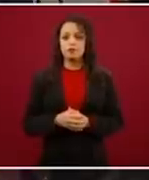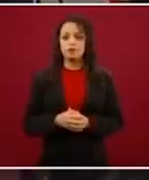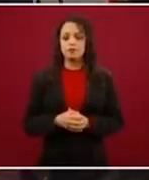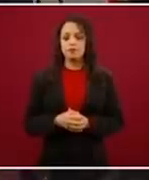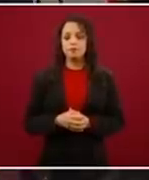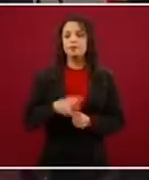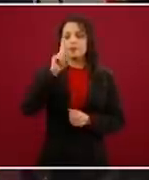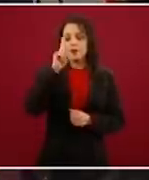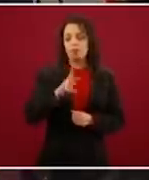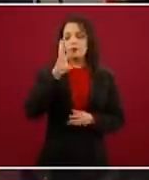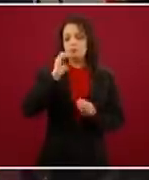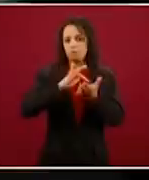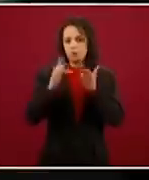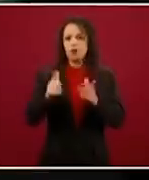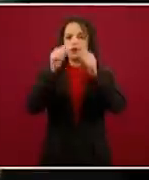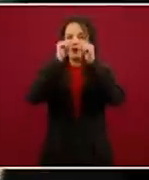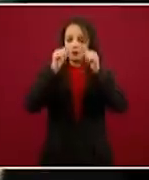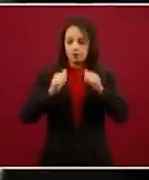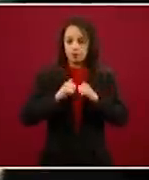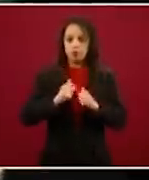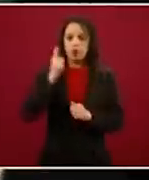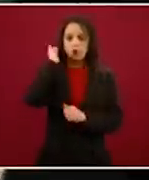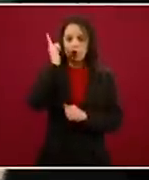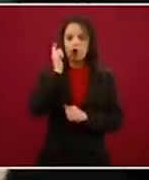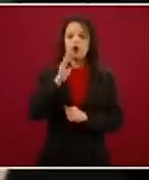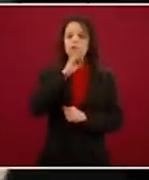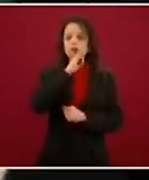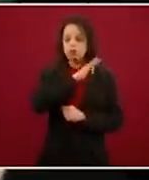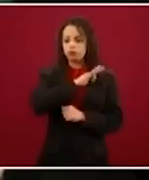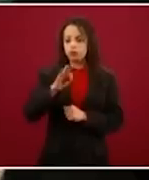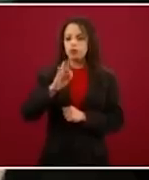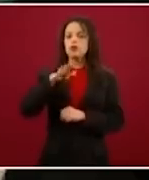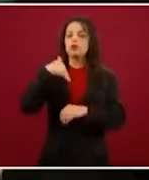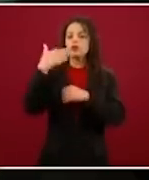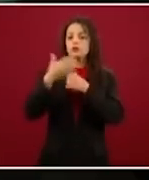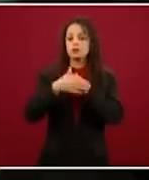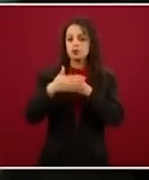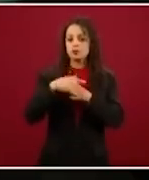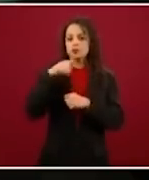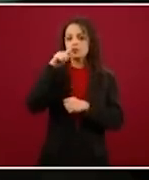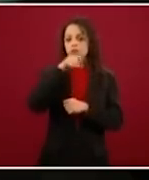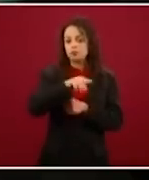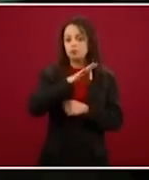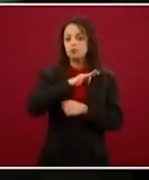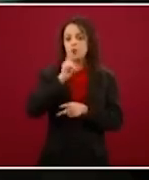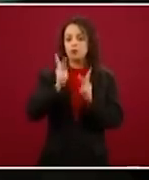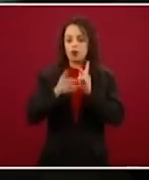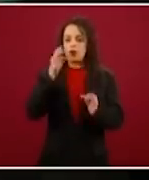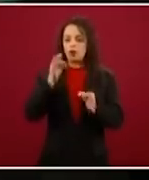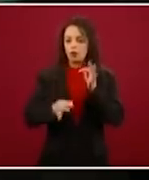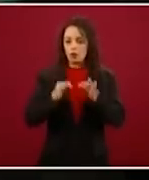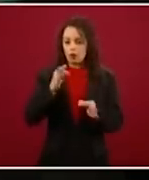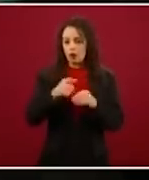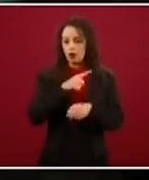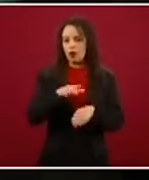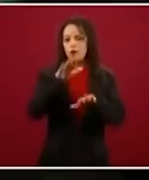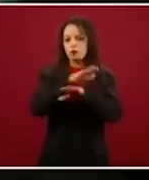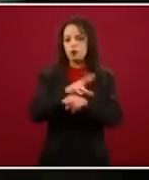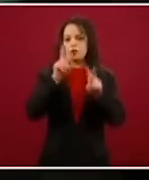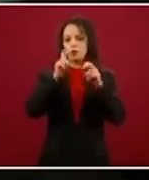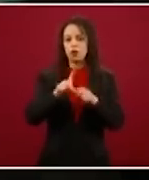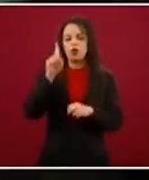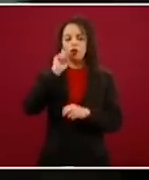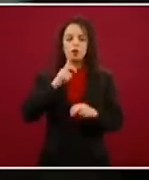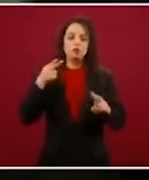agradezco su mucha atención. Hipocresía. Ojalá podamos retomar el tema de la Fiscalía de Feminicidios. Sí. Ojalá podamos tener un pero día va o retomar un